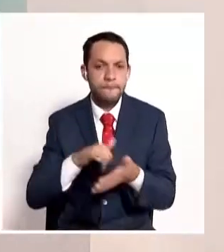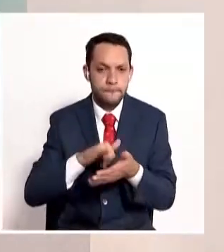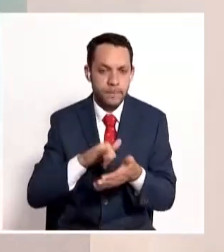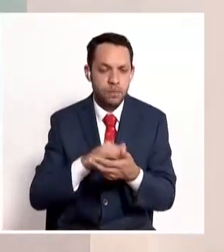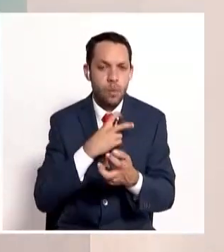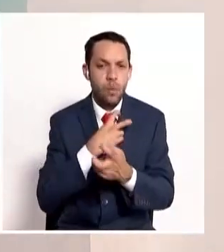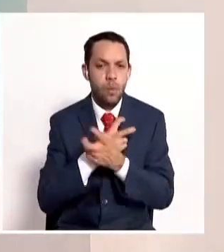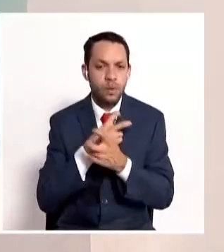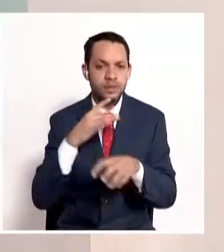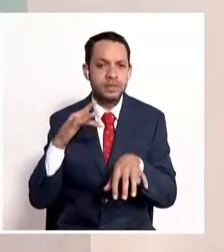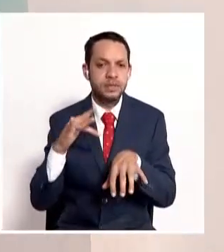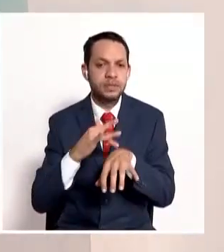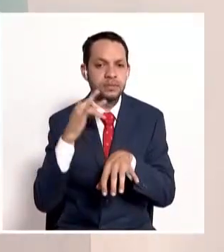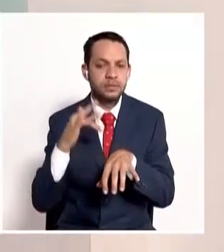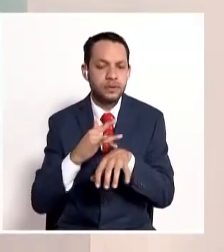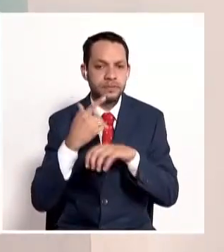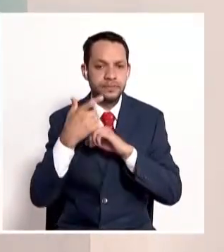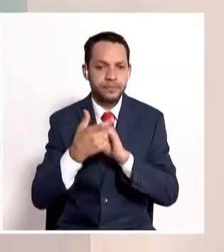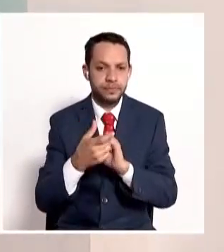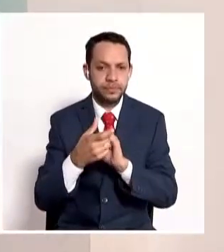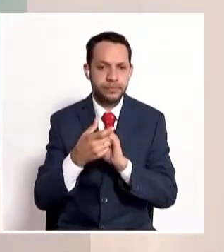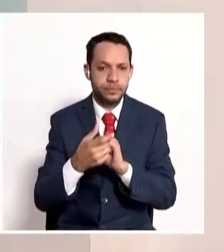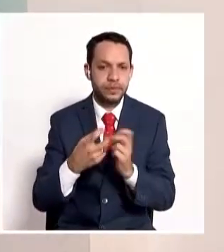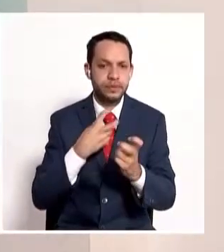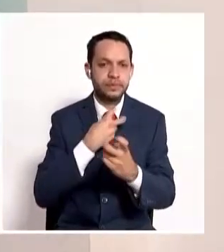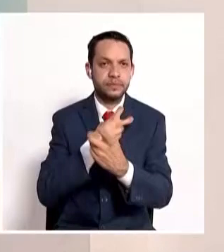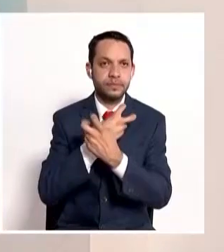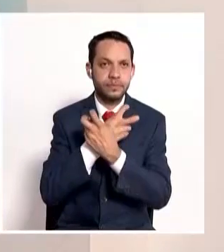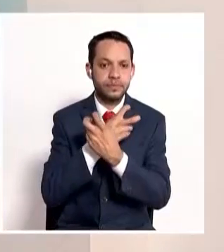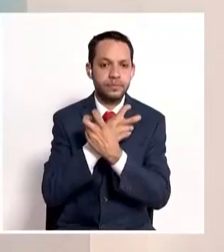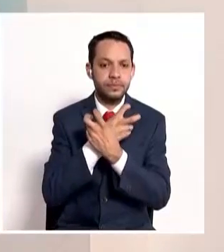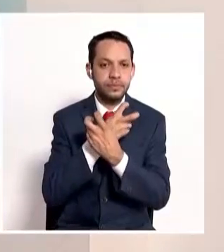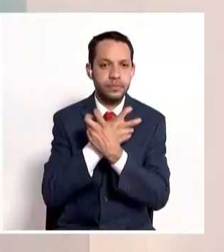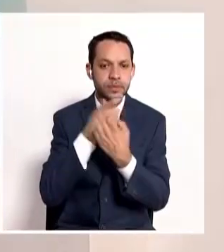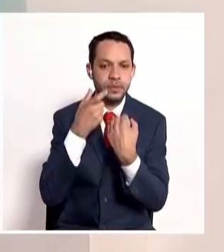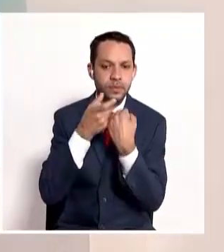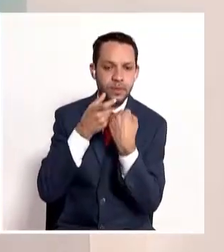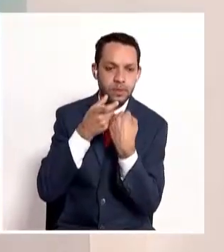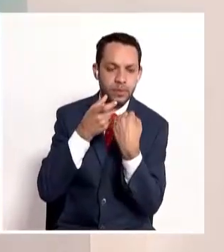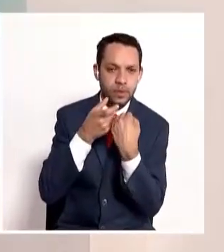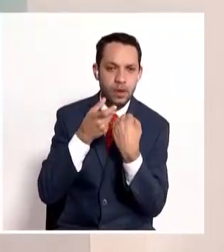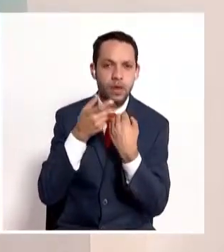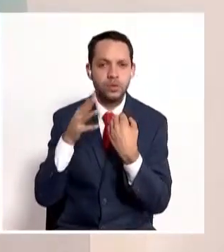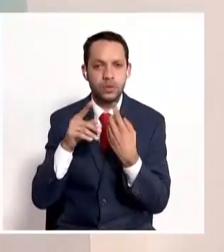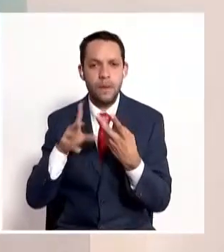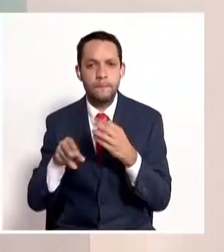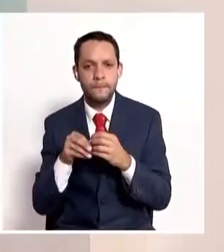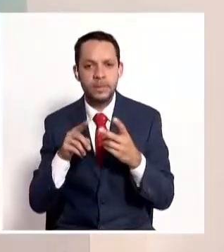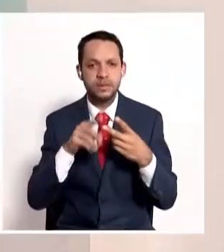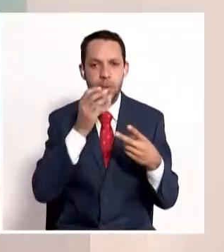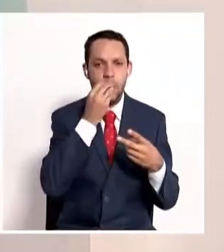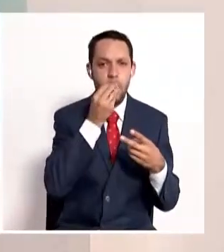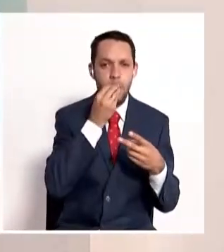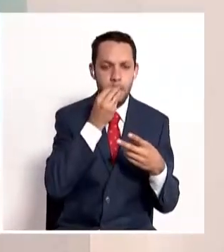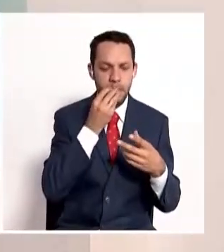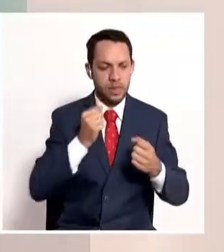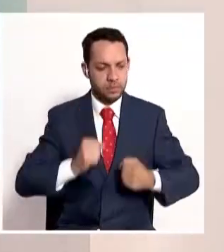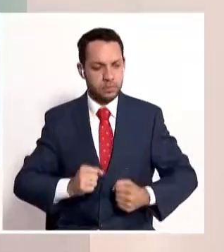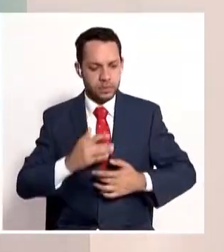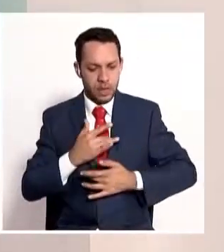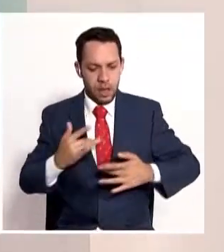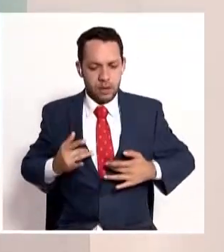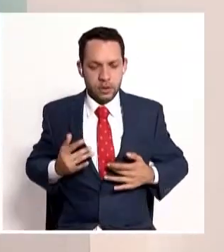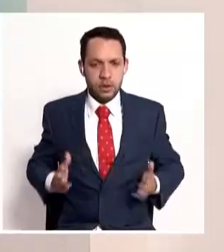muy acompañado y ayuda mucho estos procesos artrósicos toda la parte de alimentación toda la parte de nutrición pero